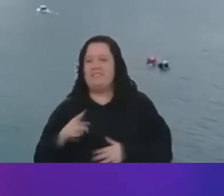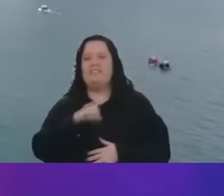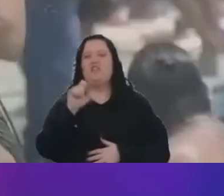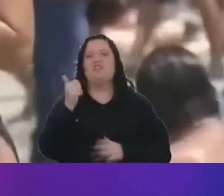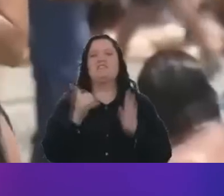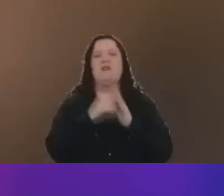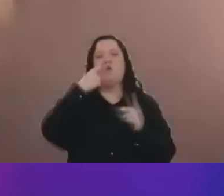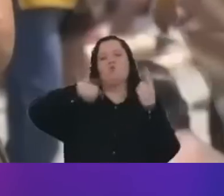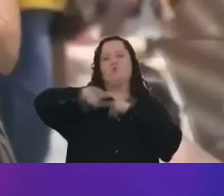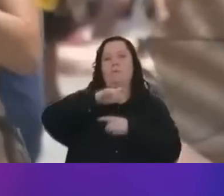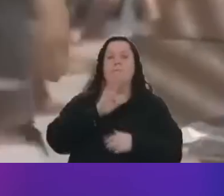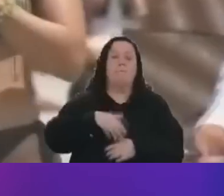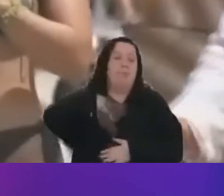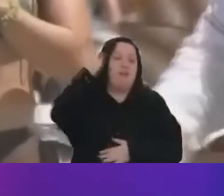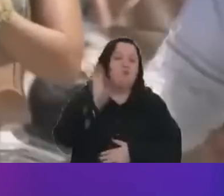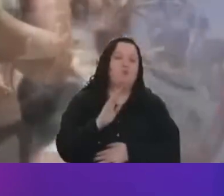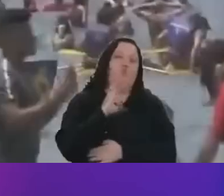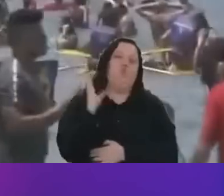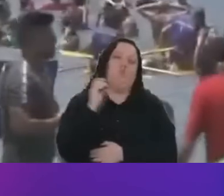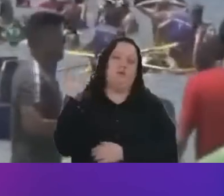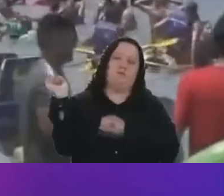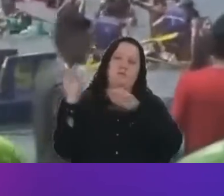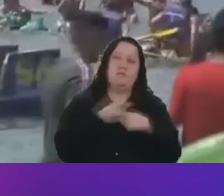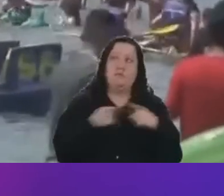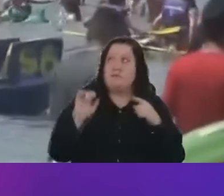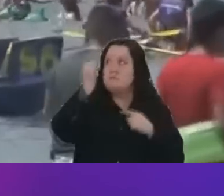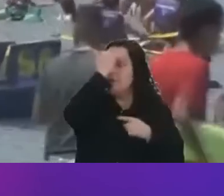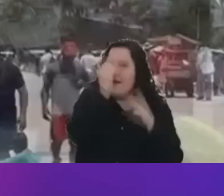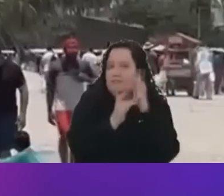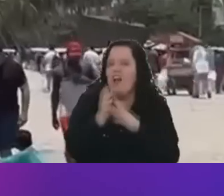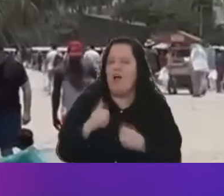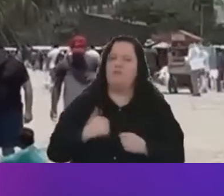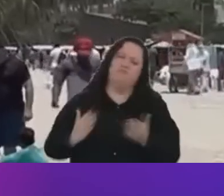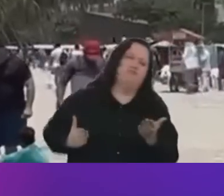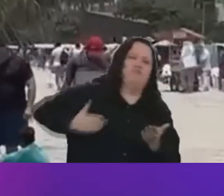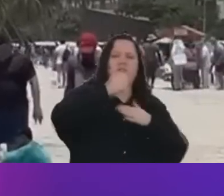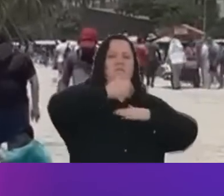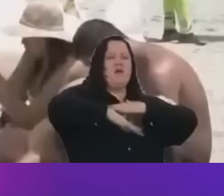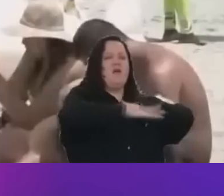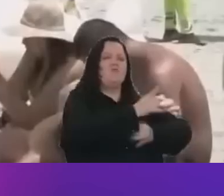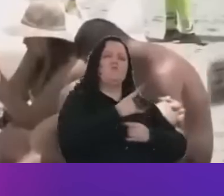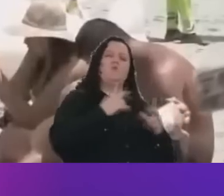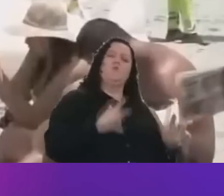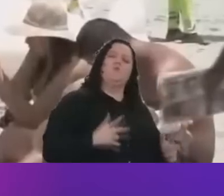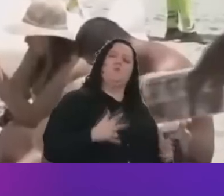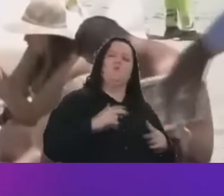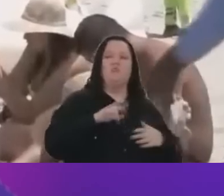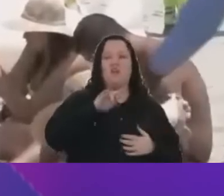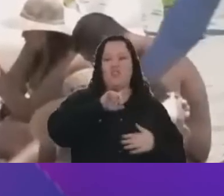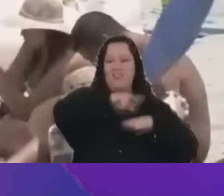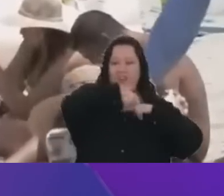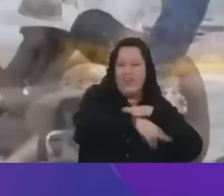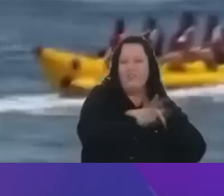mil turistas, la mayoría nacionales, los que aprovecharon el asueto de la Semana Mayor para descansar y relajarse en las playas. El Robadero, Taganga y las playas